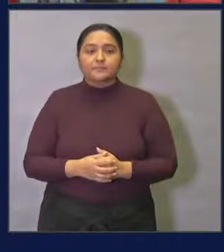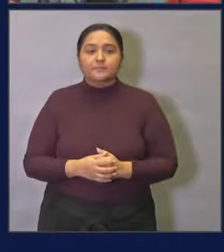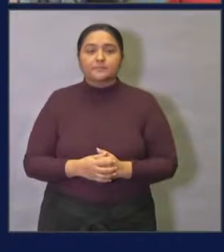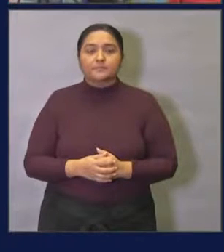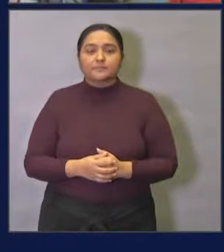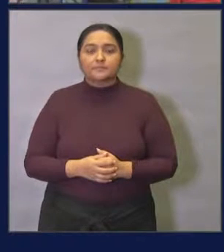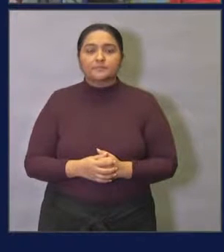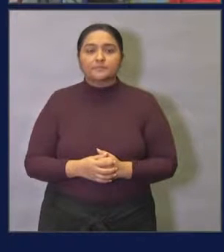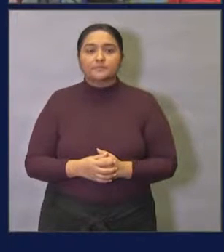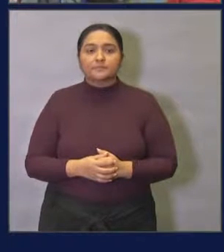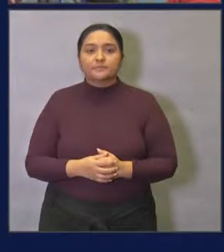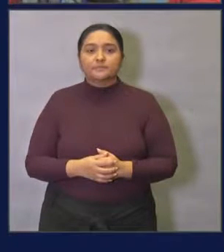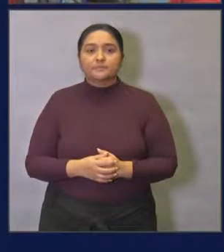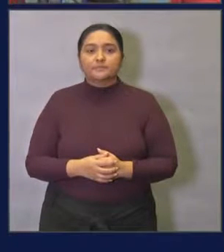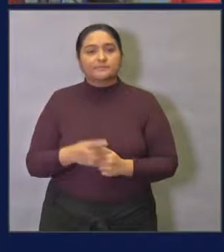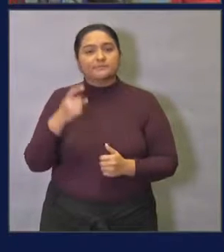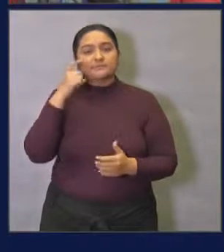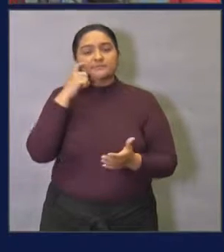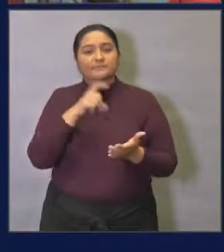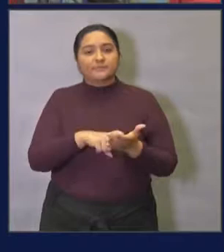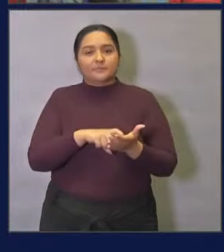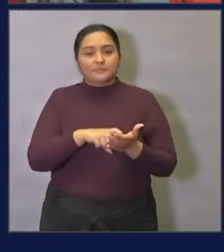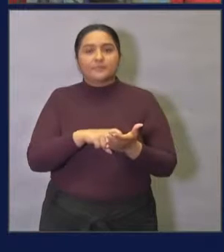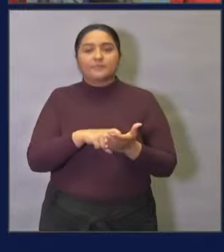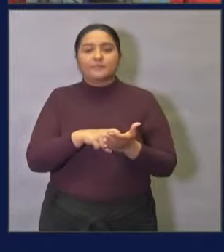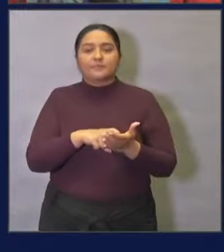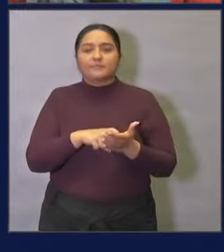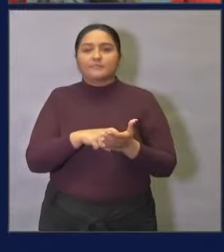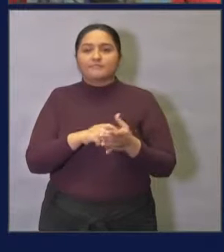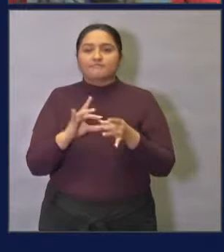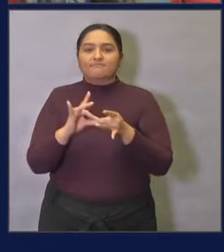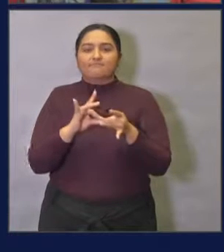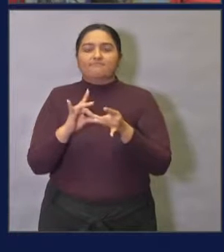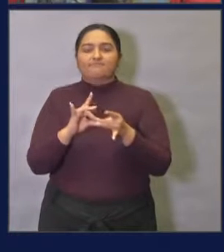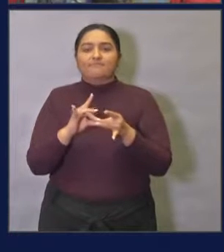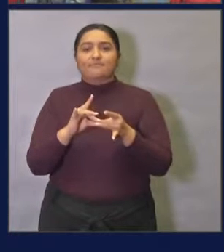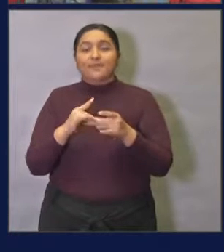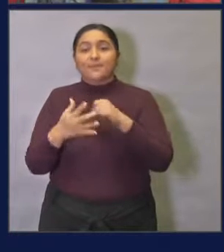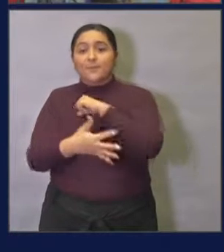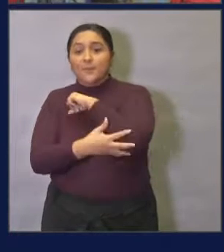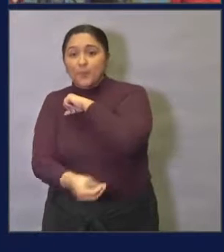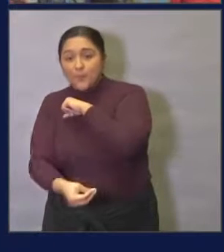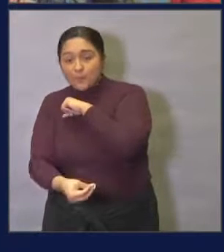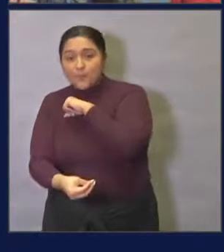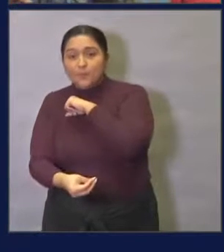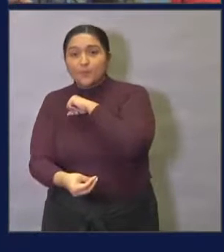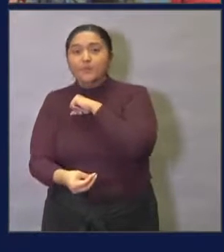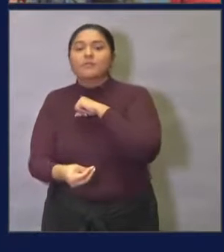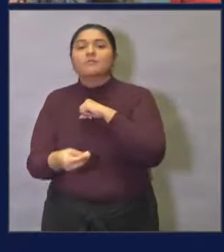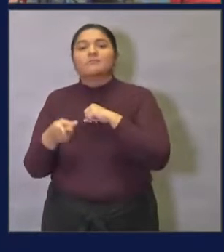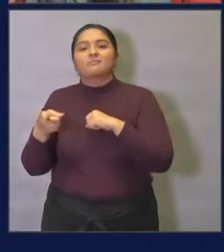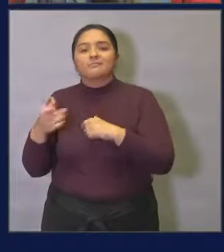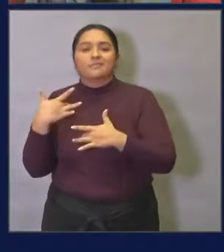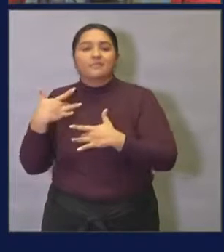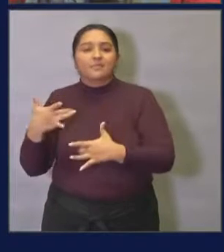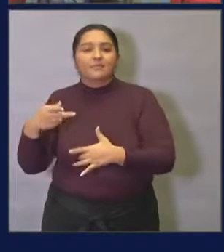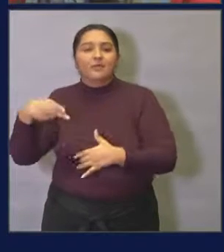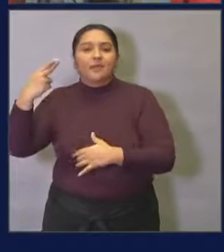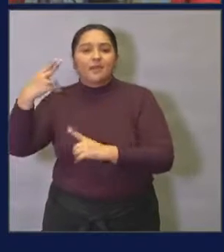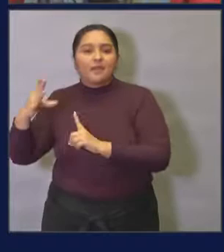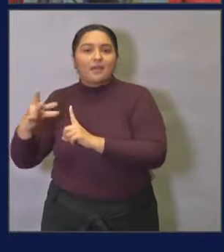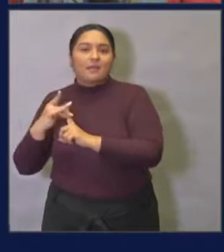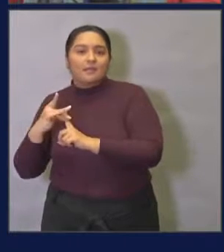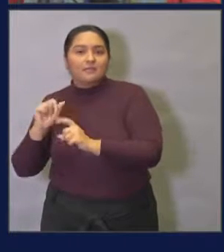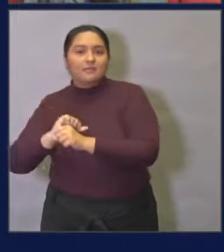Aquí podemos ver la relación directa entre los altos niveles de pobreza y las altas tasas de casos. Aquellos